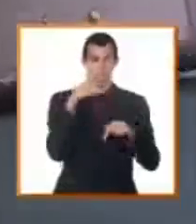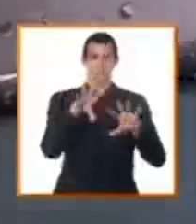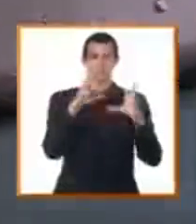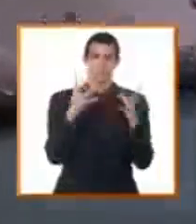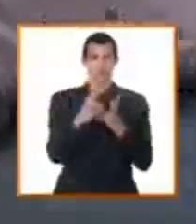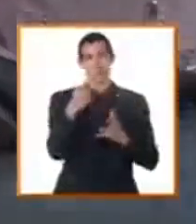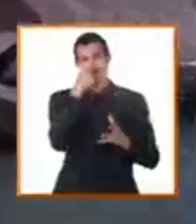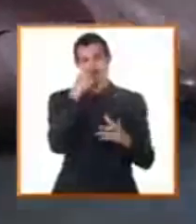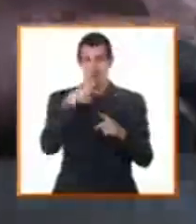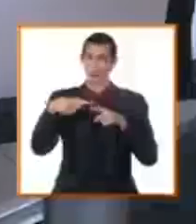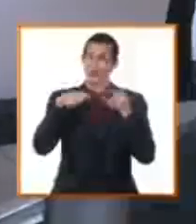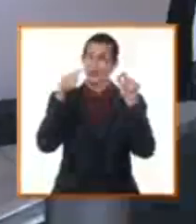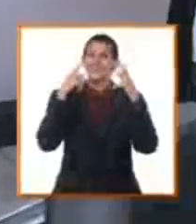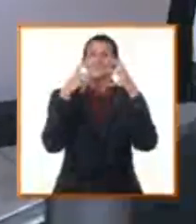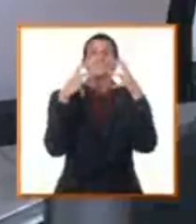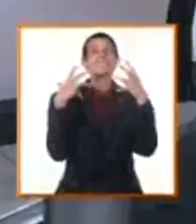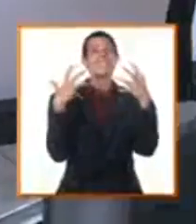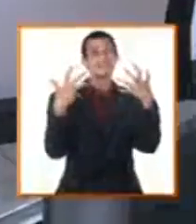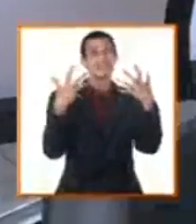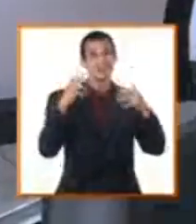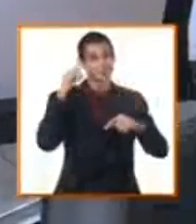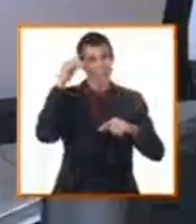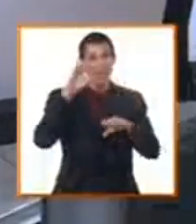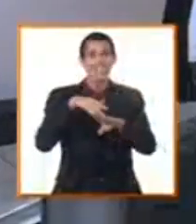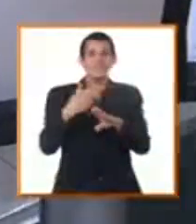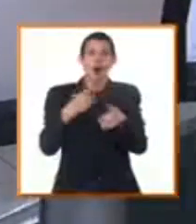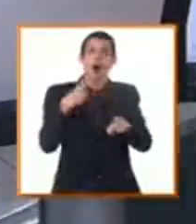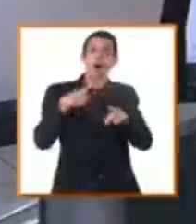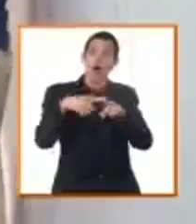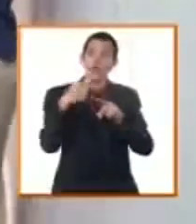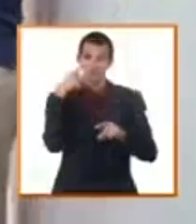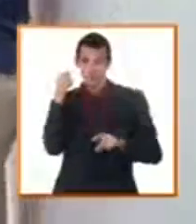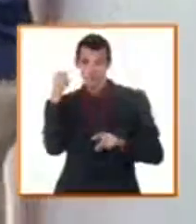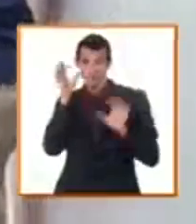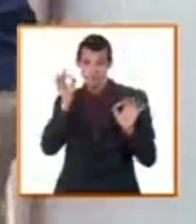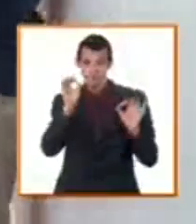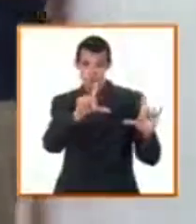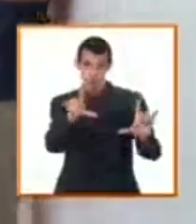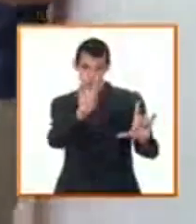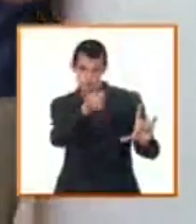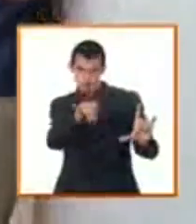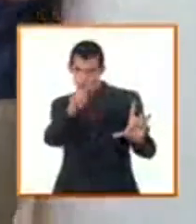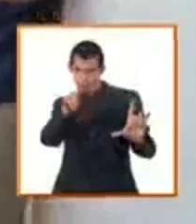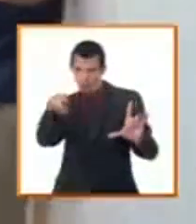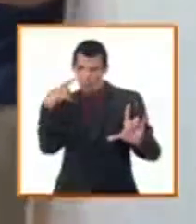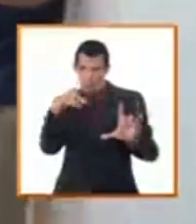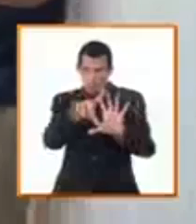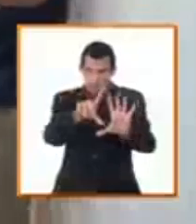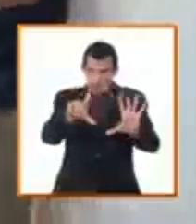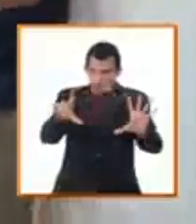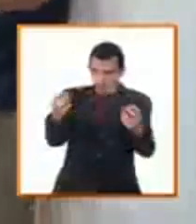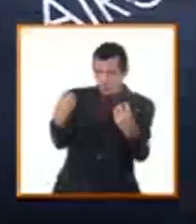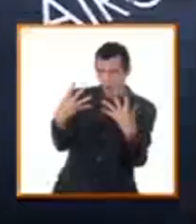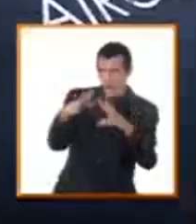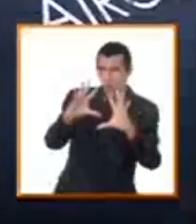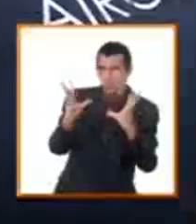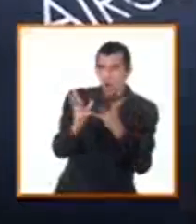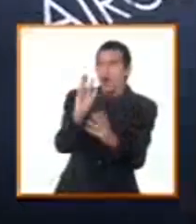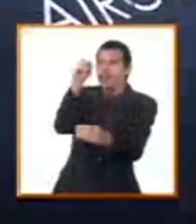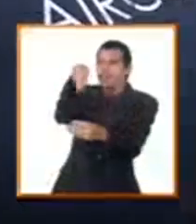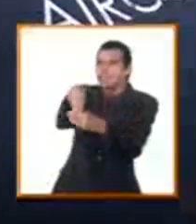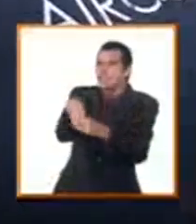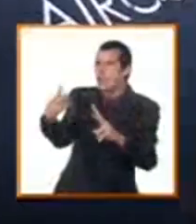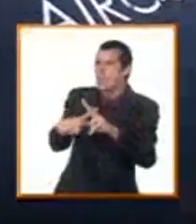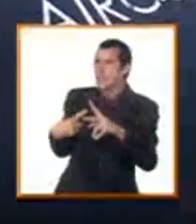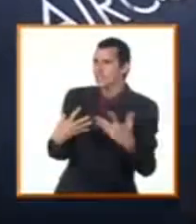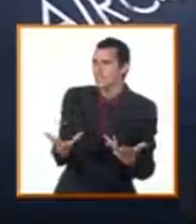tomografía, escáner corporal y test antidrogas. También es habitual la presencia de la técnica canina. Todos estos filtros permiten